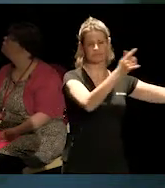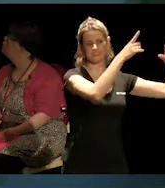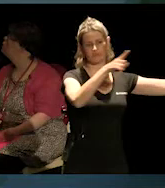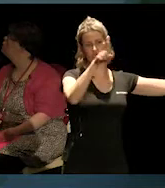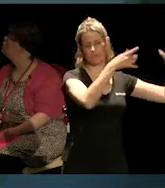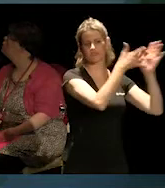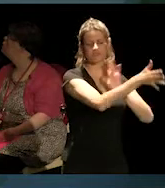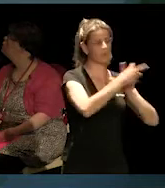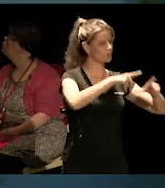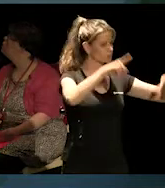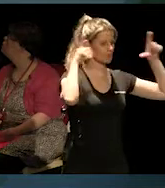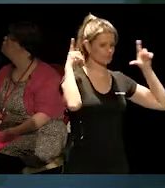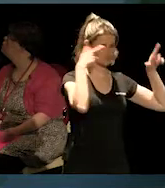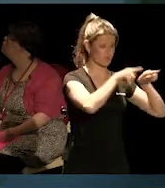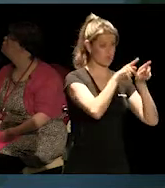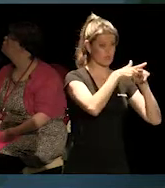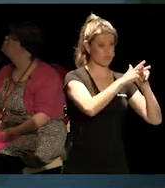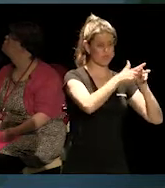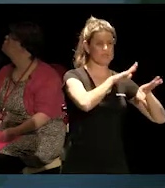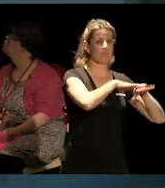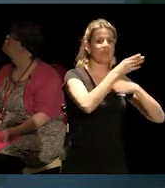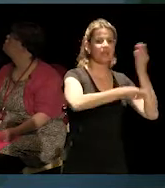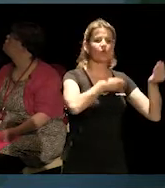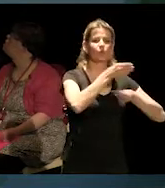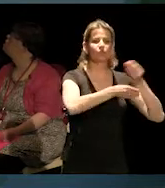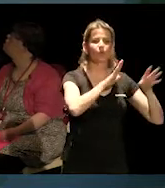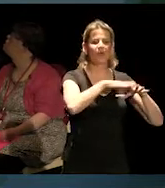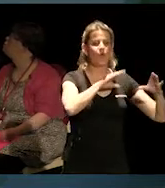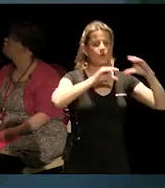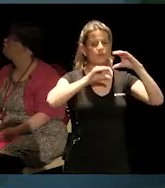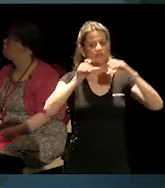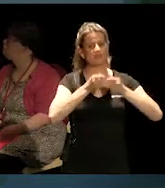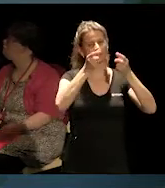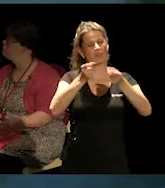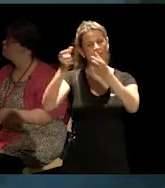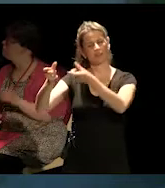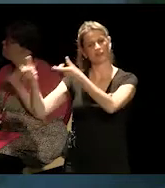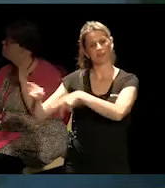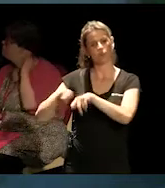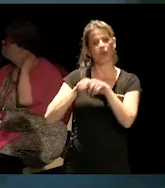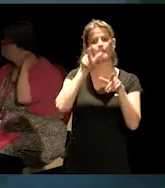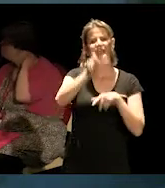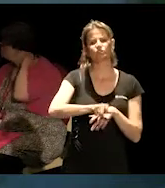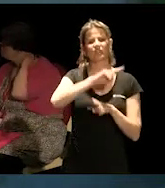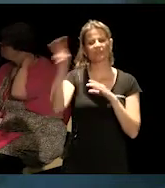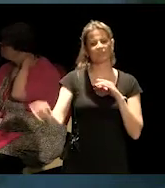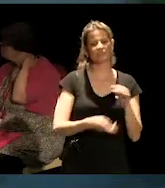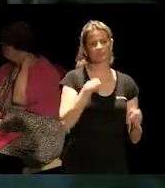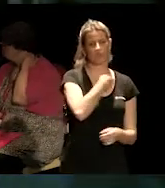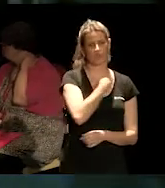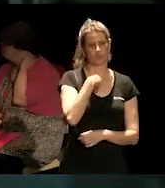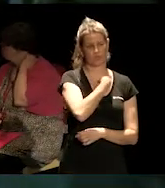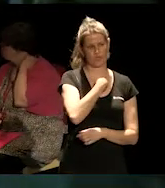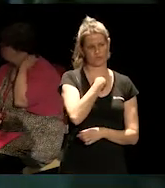la protagonista y es la herramienta que utilizamos para comunicarnos con personas con diversidad funcional.